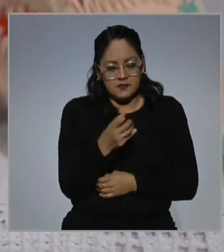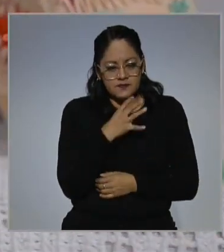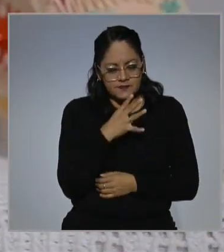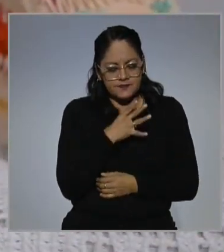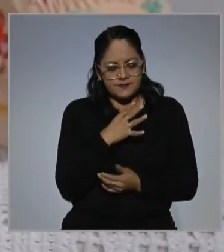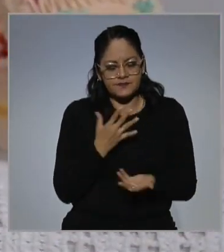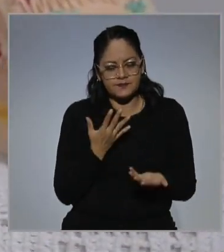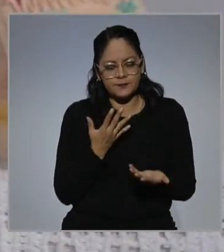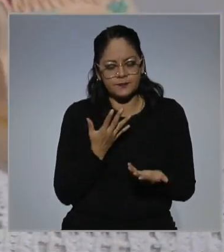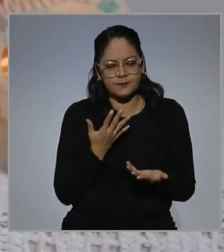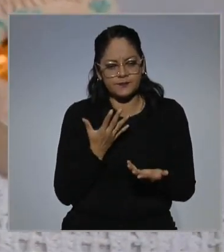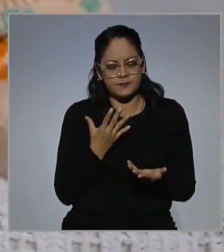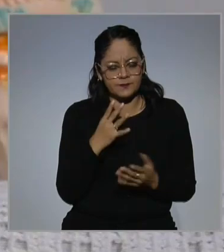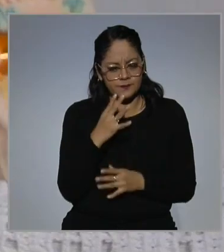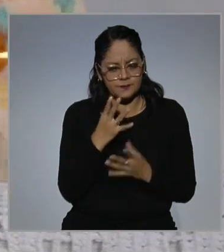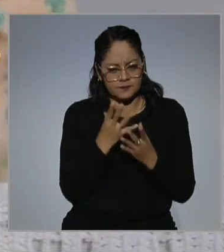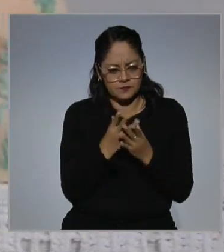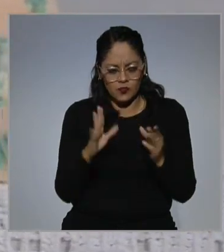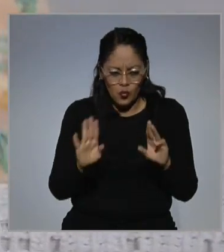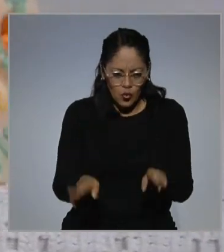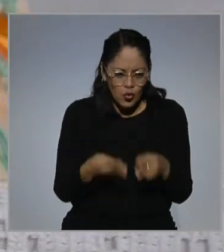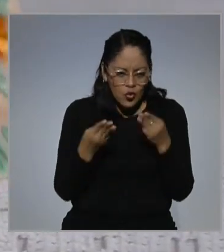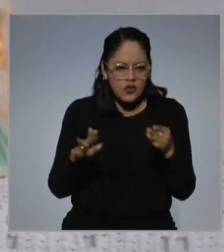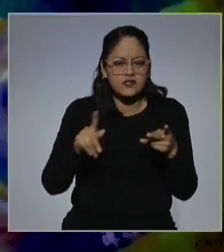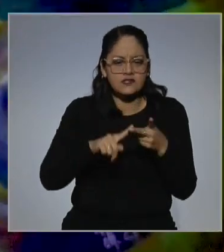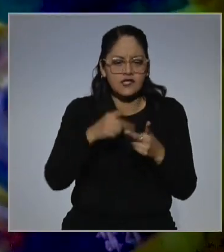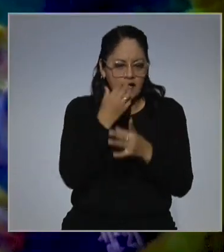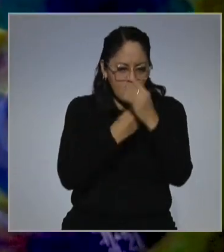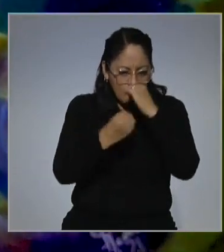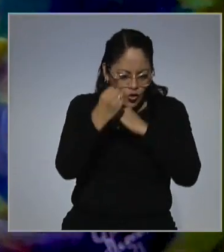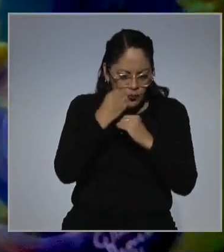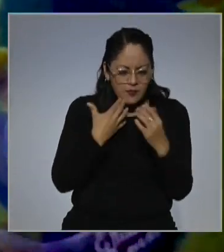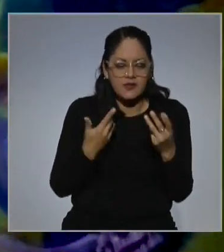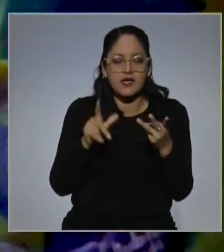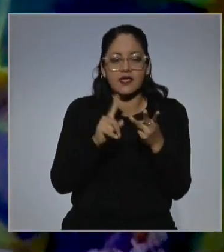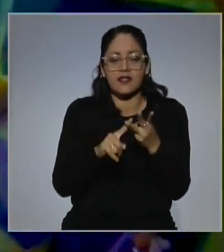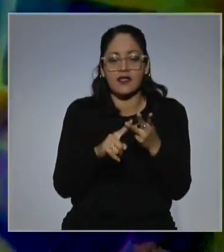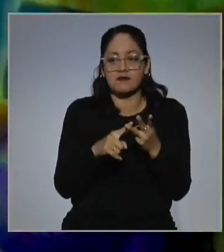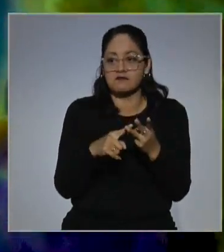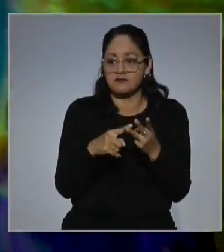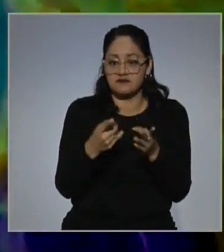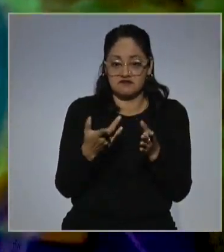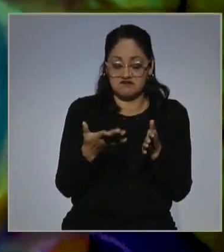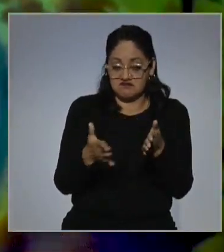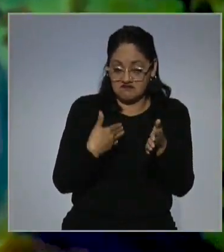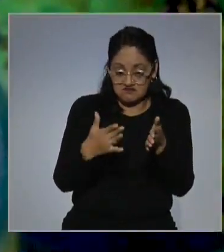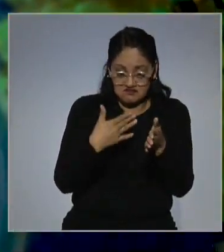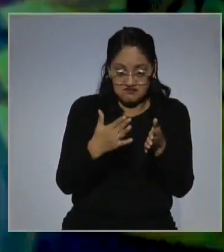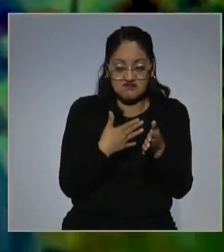hay mucha música, hay gastronomía, hay comida,